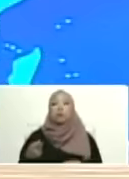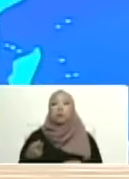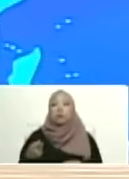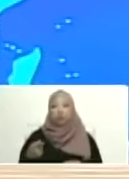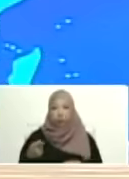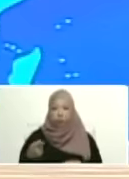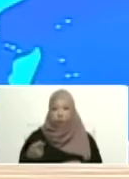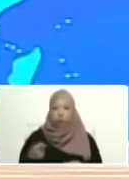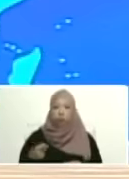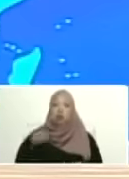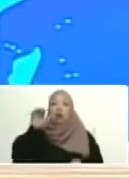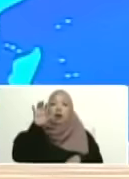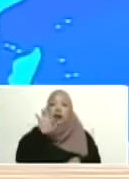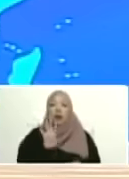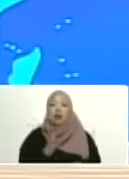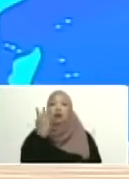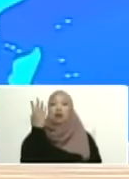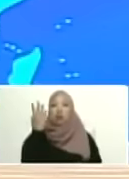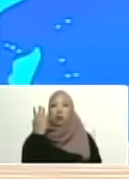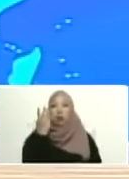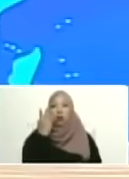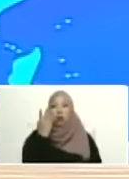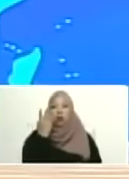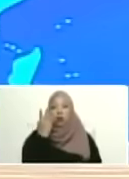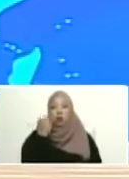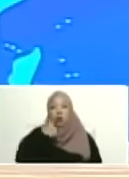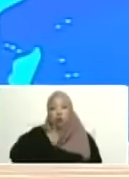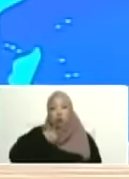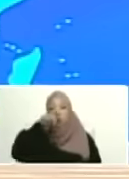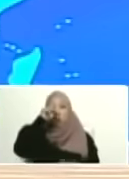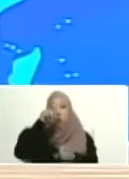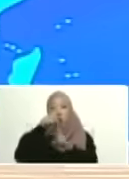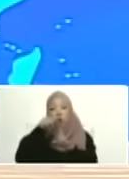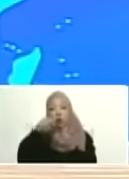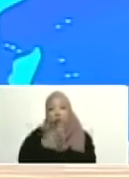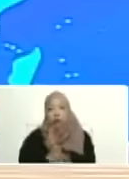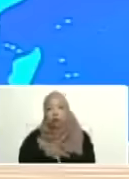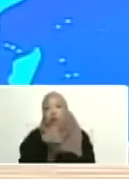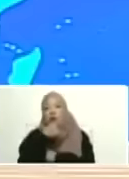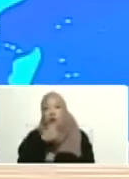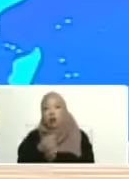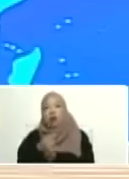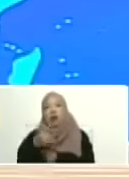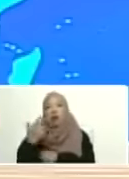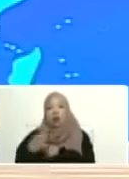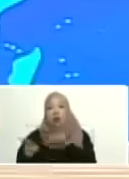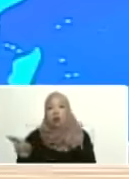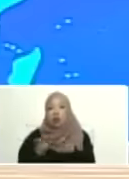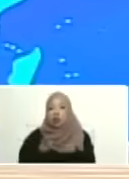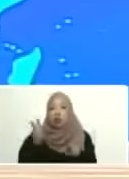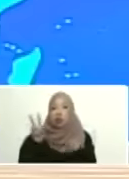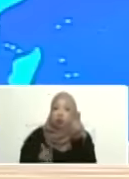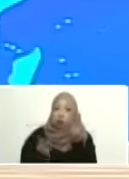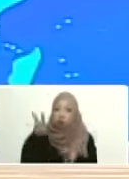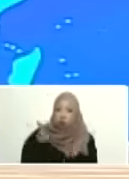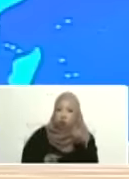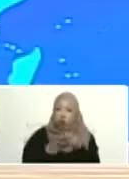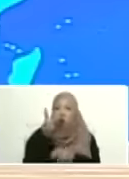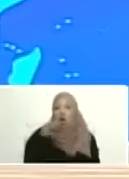Por eso es que el quinto momento lo ubico yo de manera sintética en esta exposición entre el